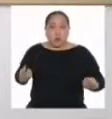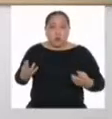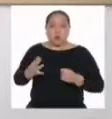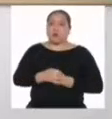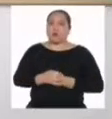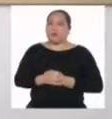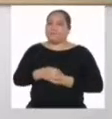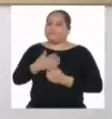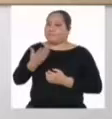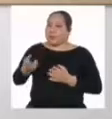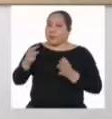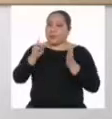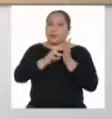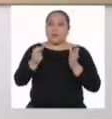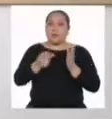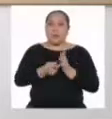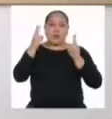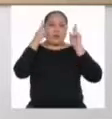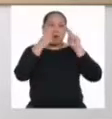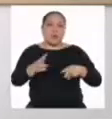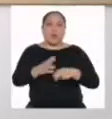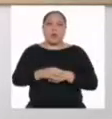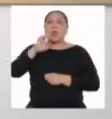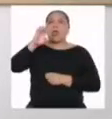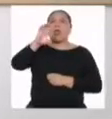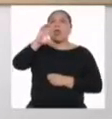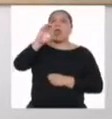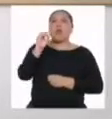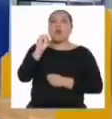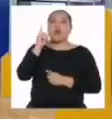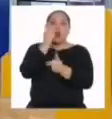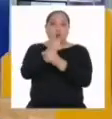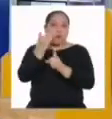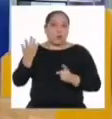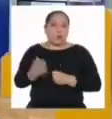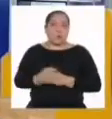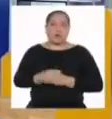naturaleza, es decir, apostar por la ecoeficiencia.